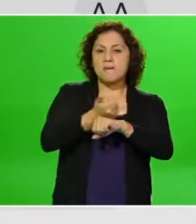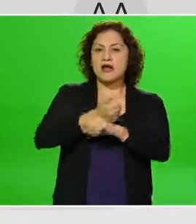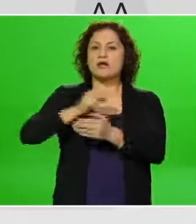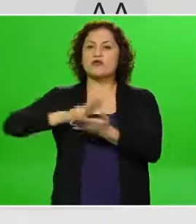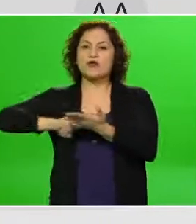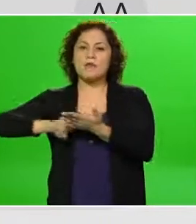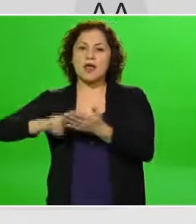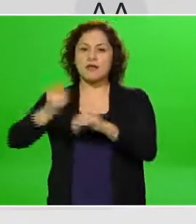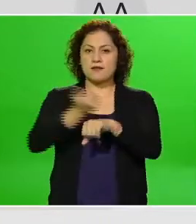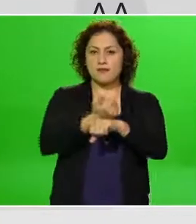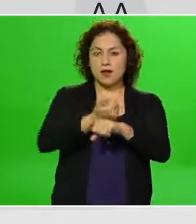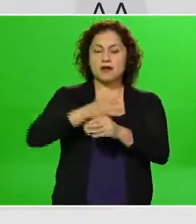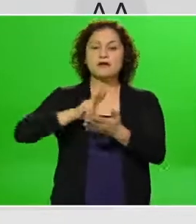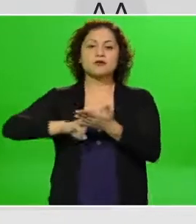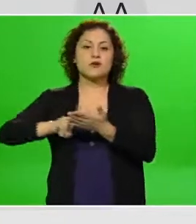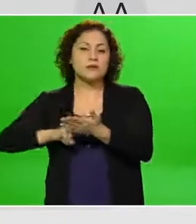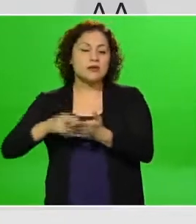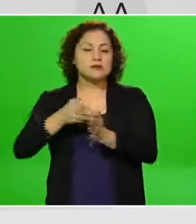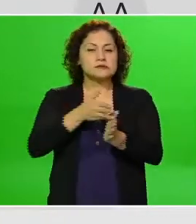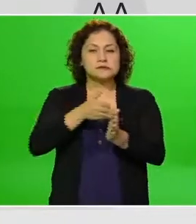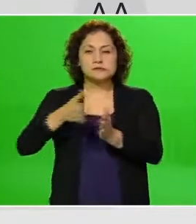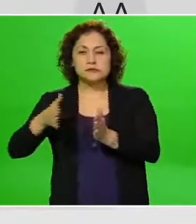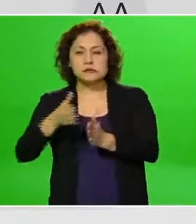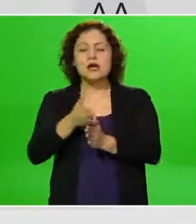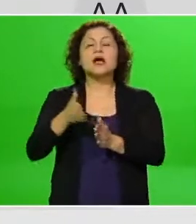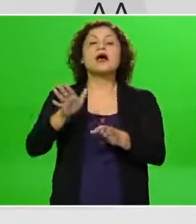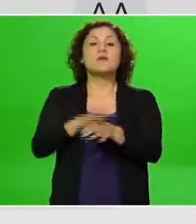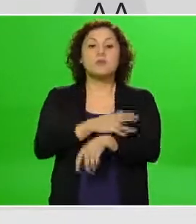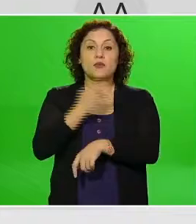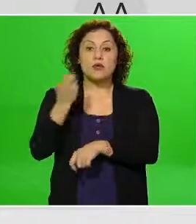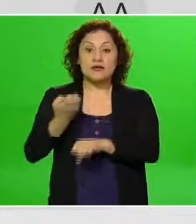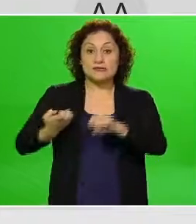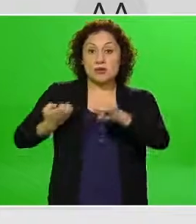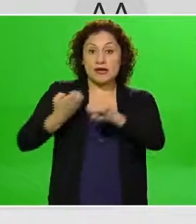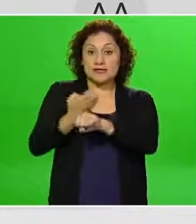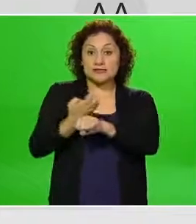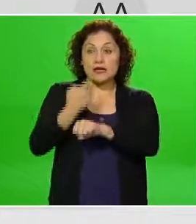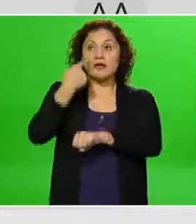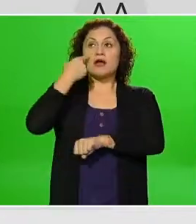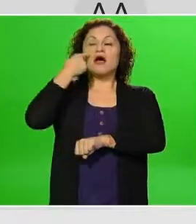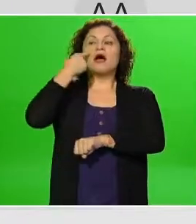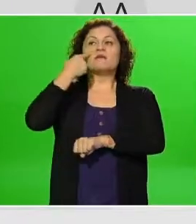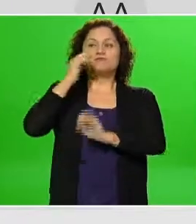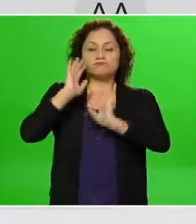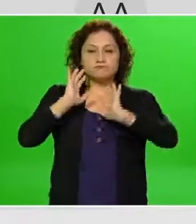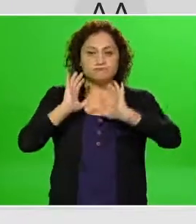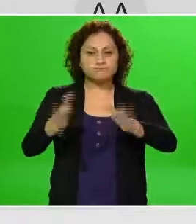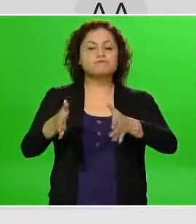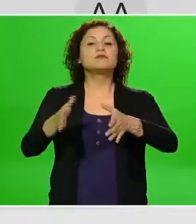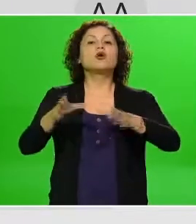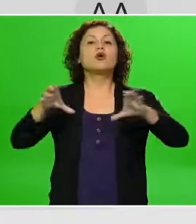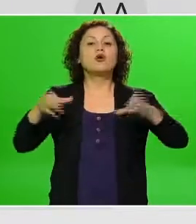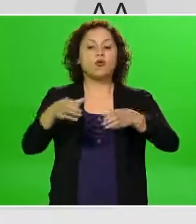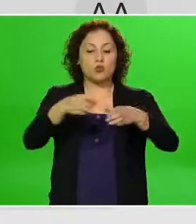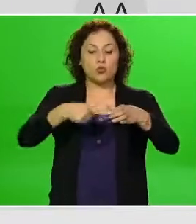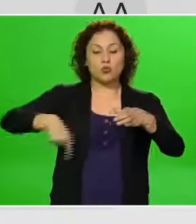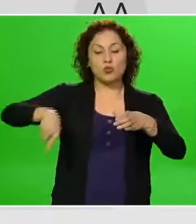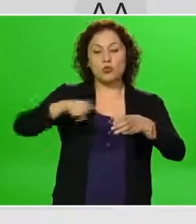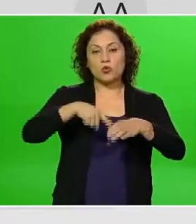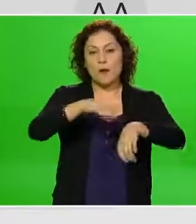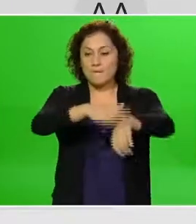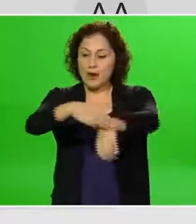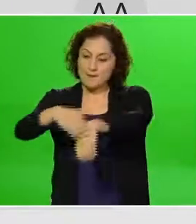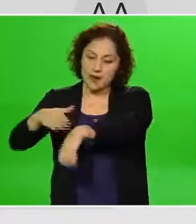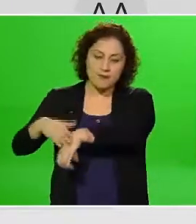le permiten, en todo caso, a la entidad de, reforzando las intervenciones comunitarias,